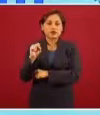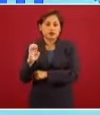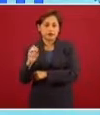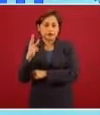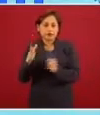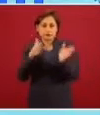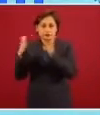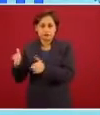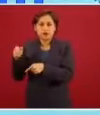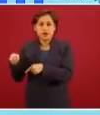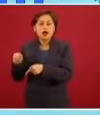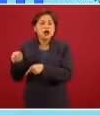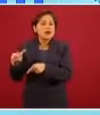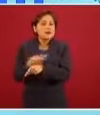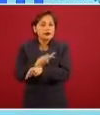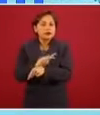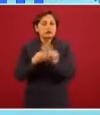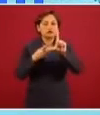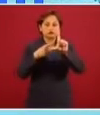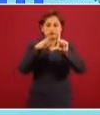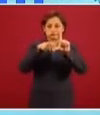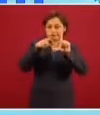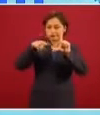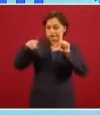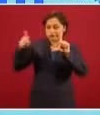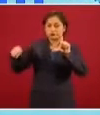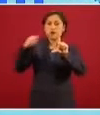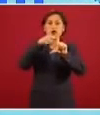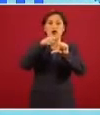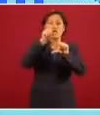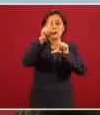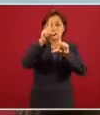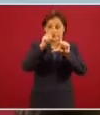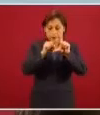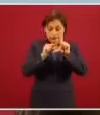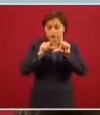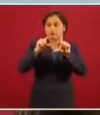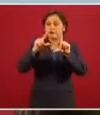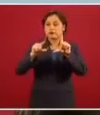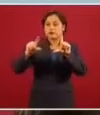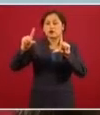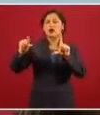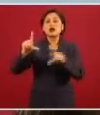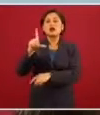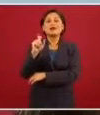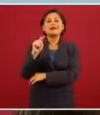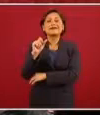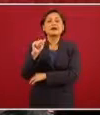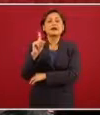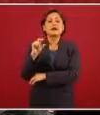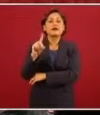entonces estos números bajen y que haya una letalidad media que esté alrededor de